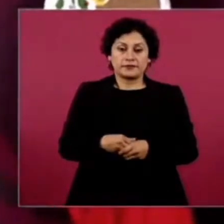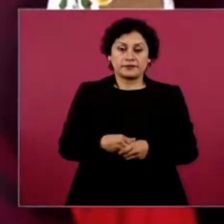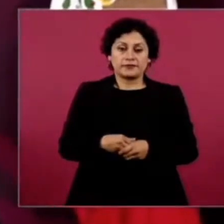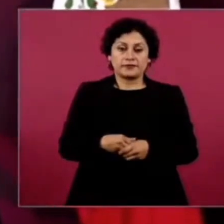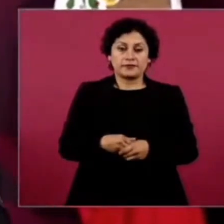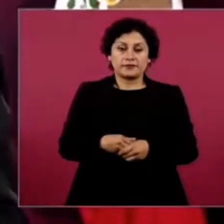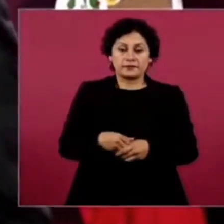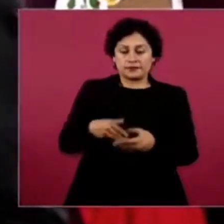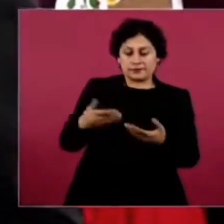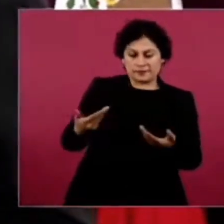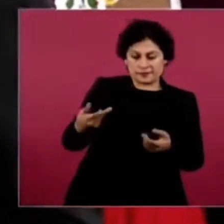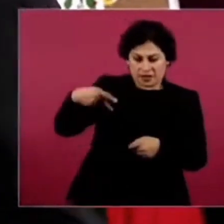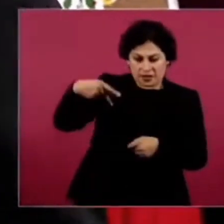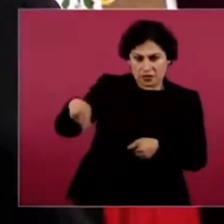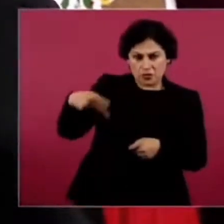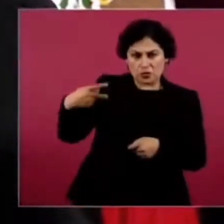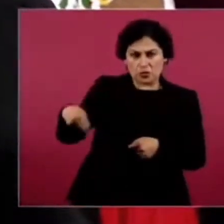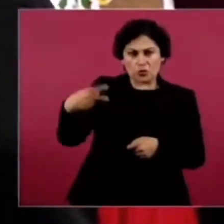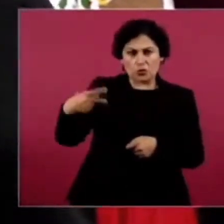los privilegios